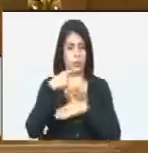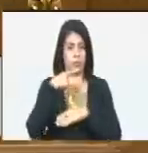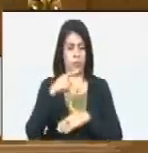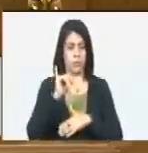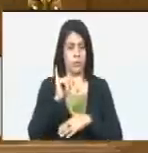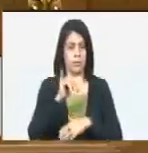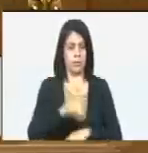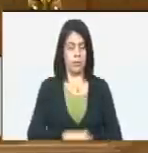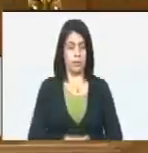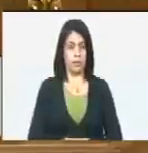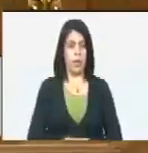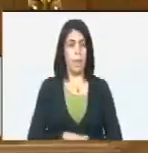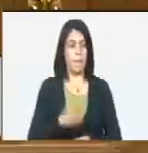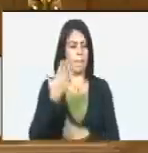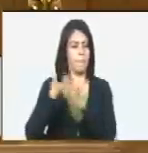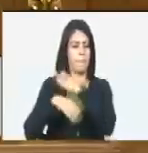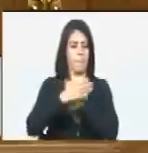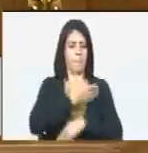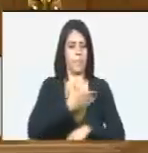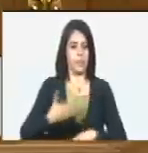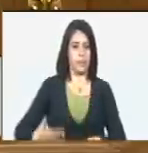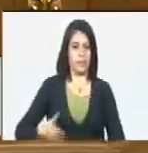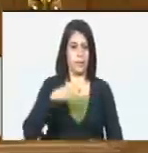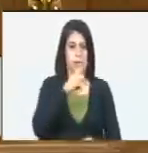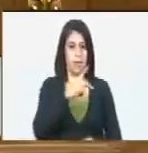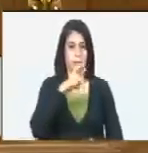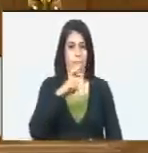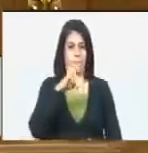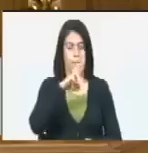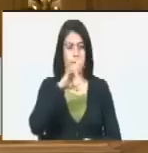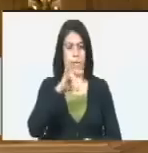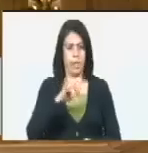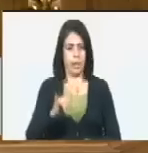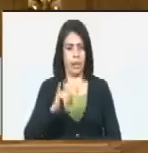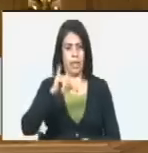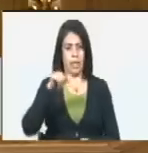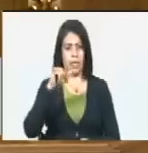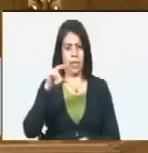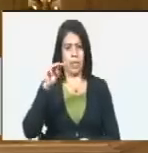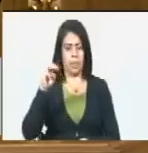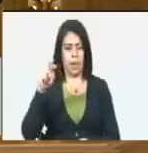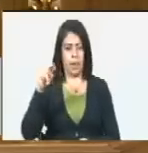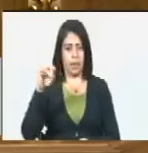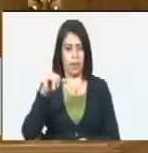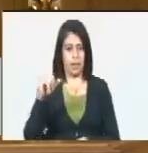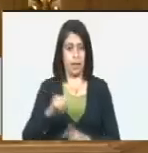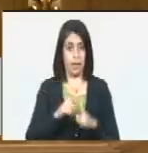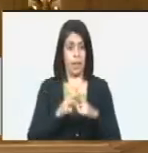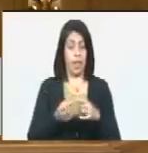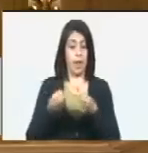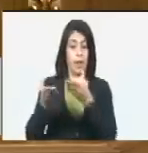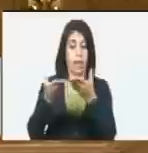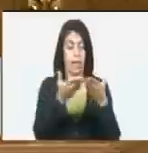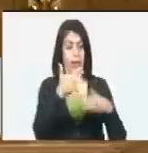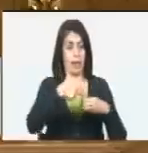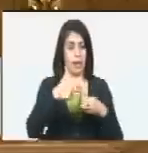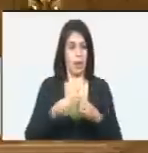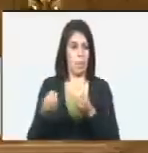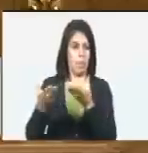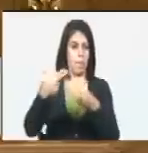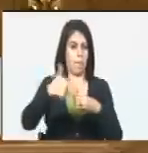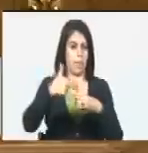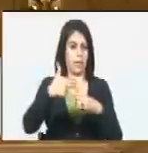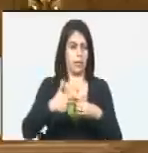Jiménez, por el intento de modificar en el año 57 las regalías de las corporaciones petroleras